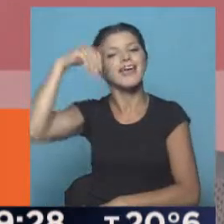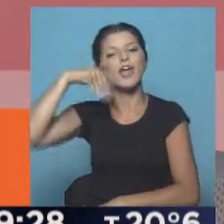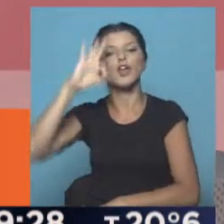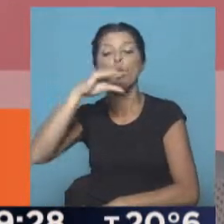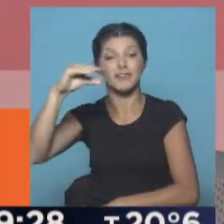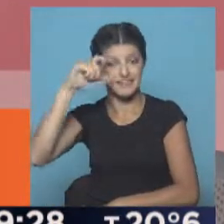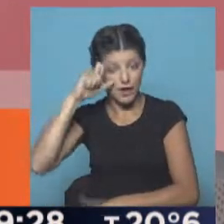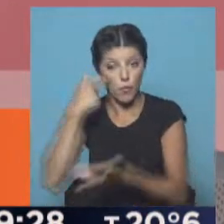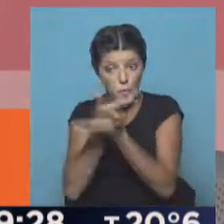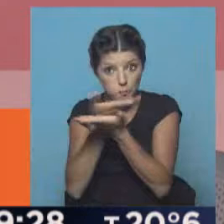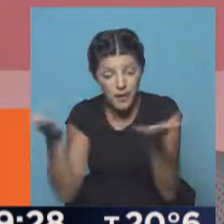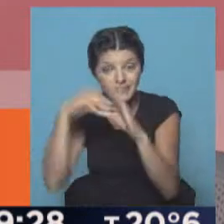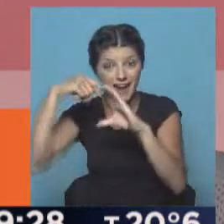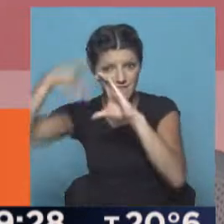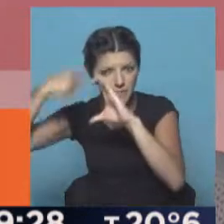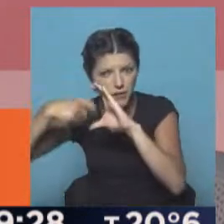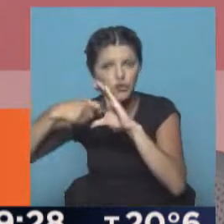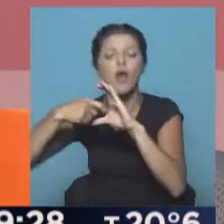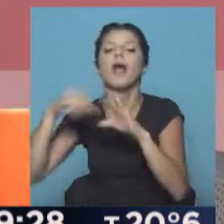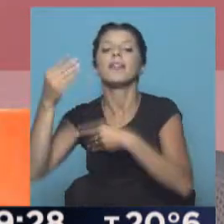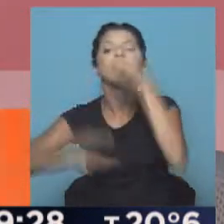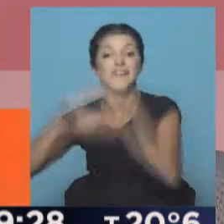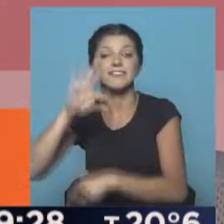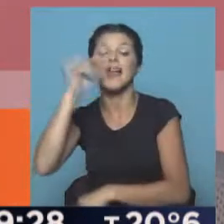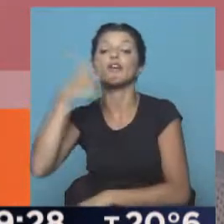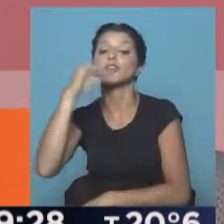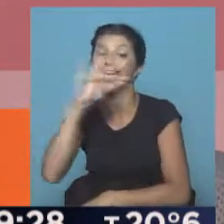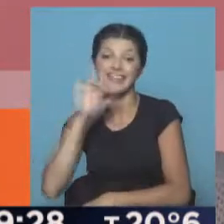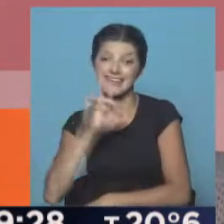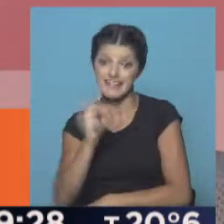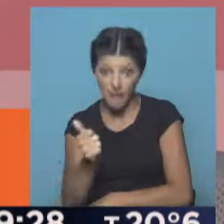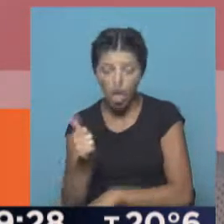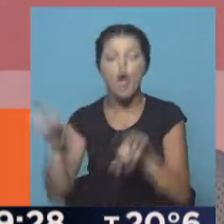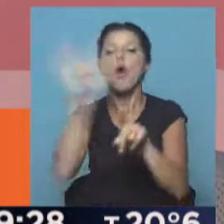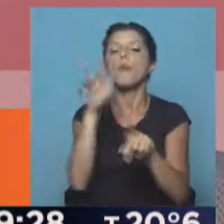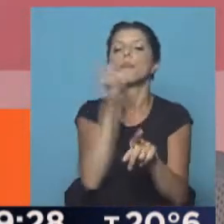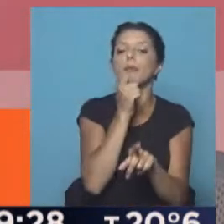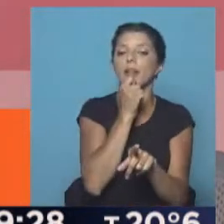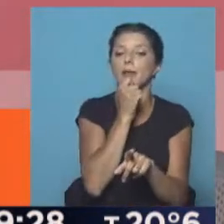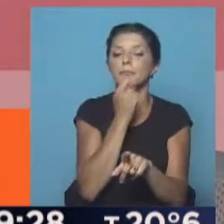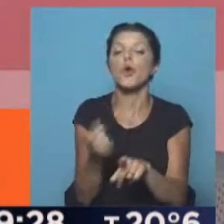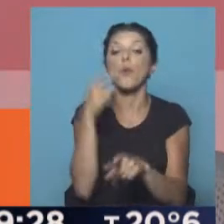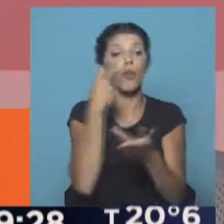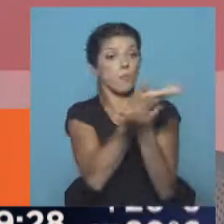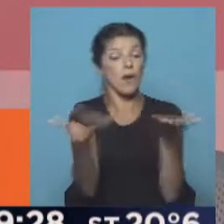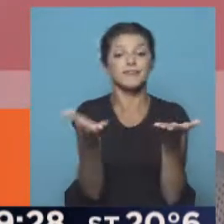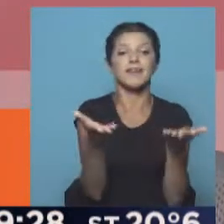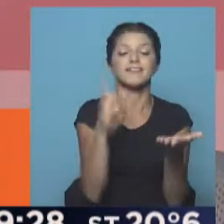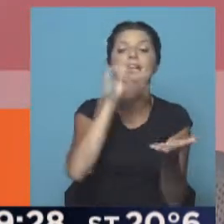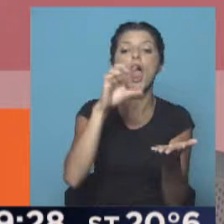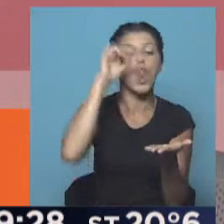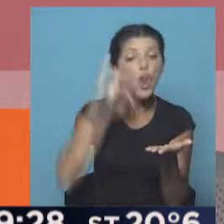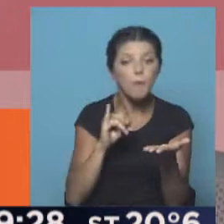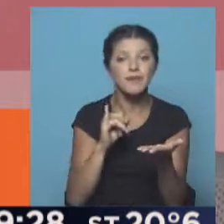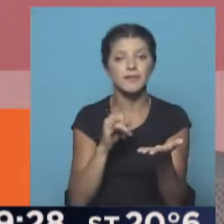de la Rosadita, o cuando pasa el video de López y cuando un vecino casualmente lo ve revoleando los